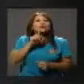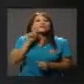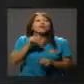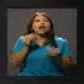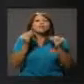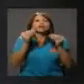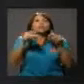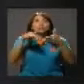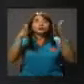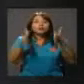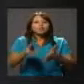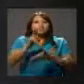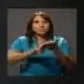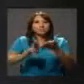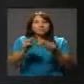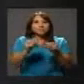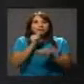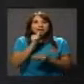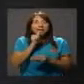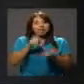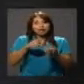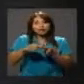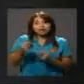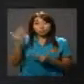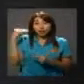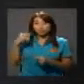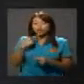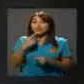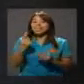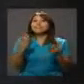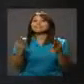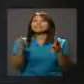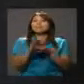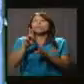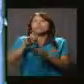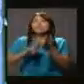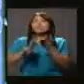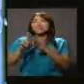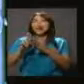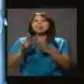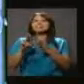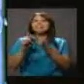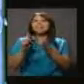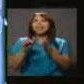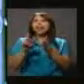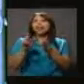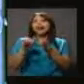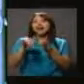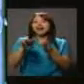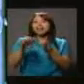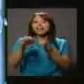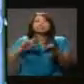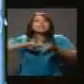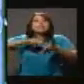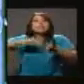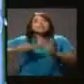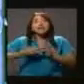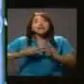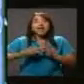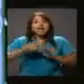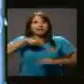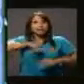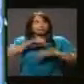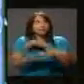universidades privadas entonces cuando dije lo de cerrar de garaje tiene que ver con que en nuestro país hay más de 60 universidades